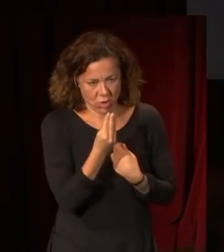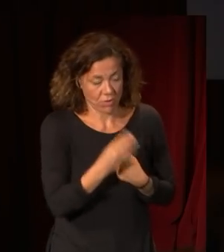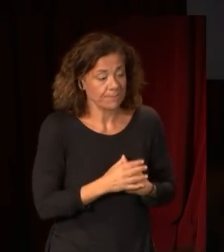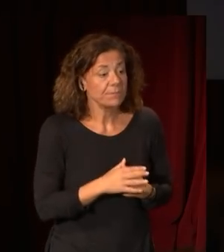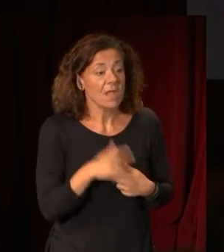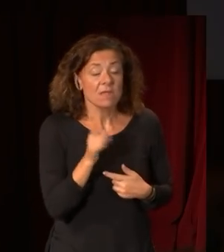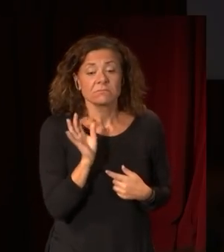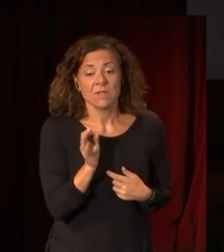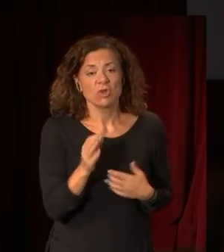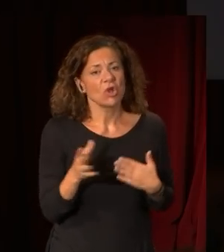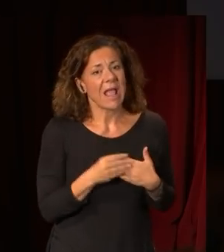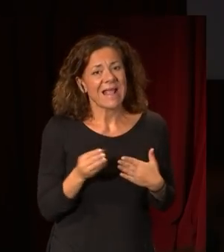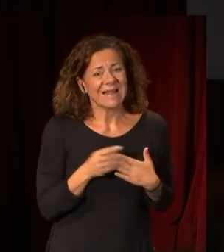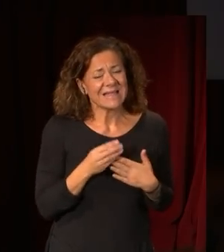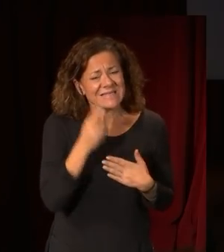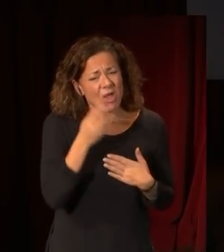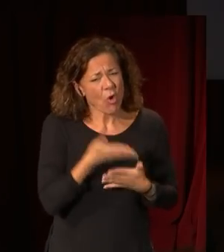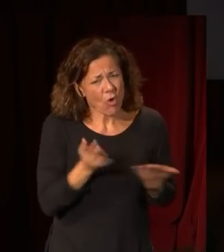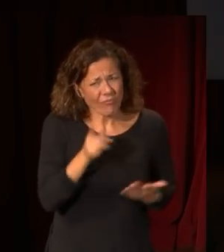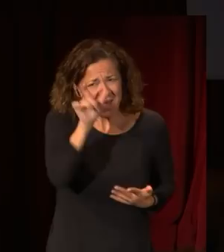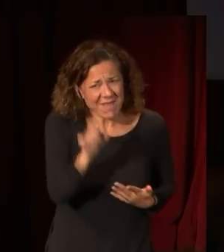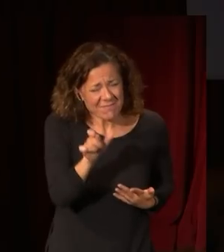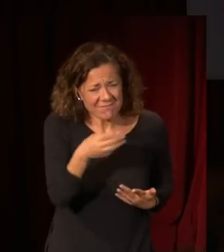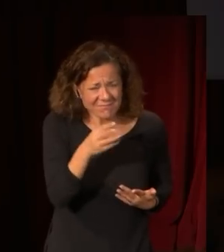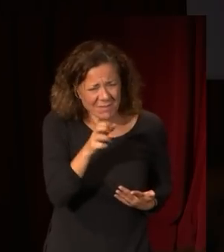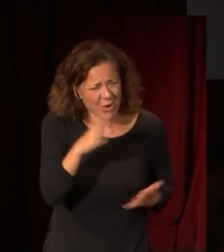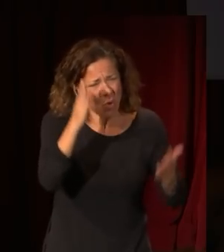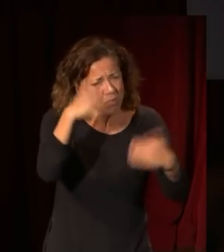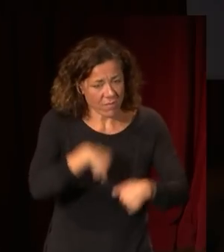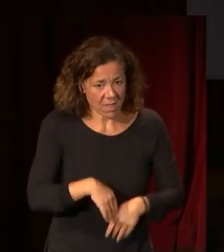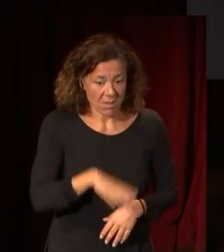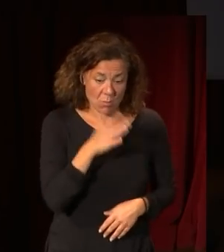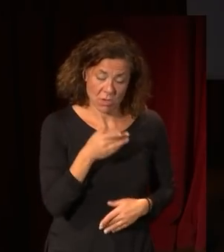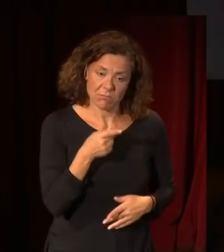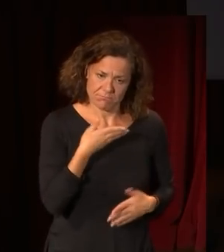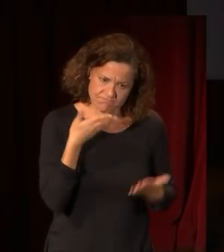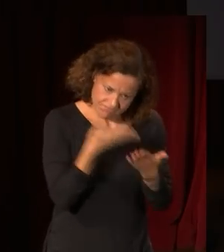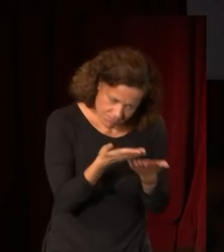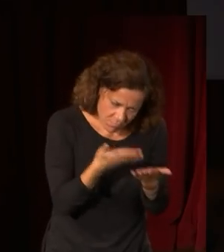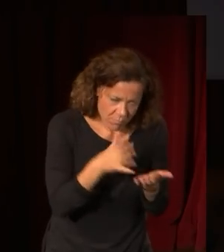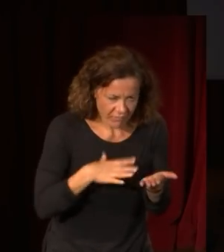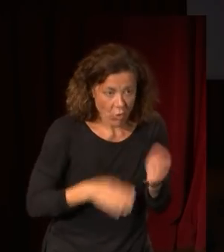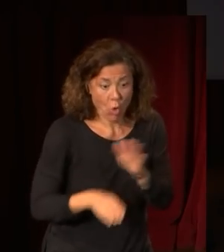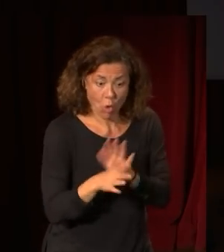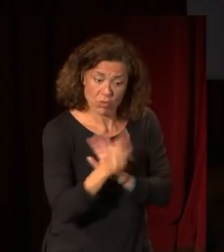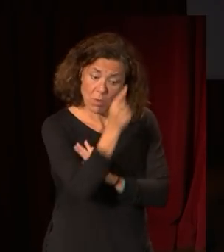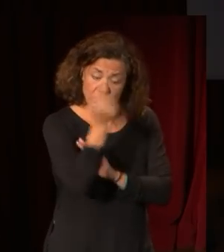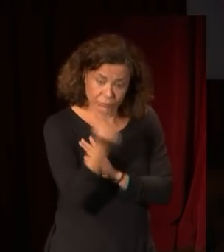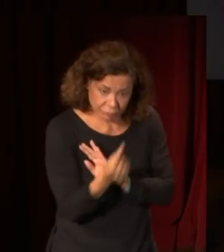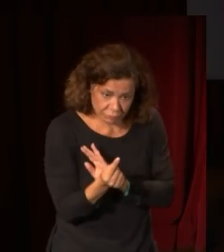los clientes no se fiaban nada de bermejo porque cuando le pidieron que continuara la obra le dijeron